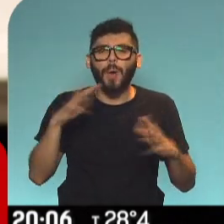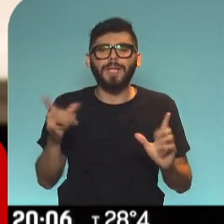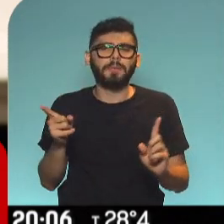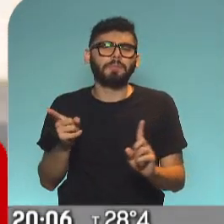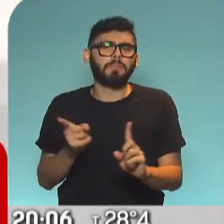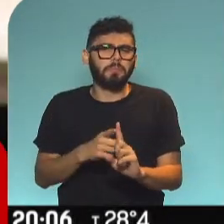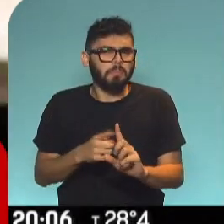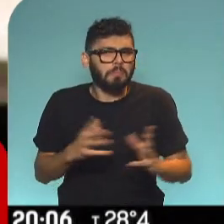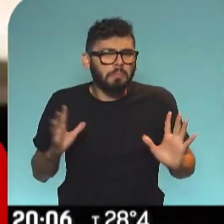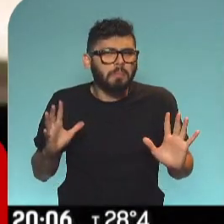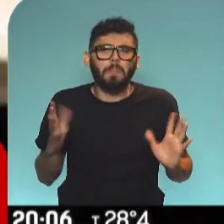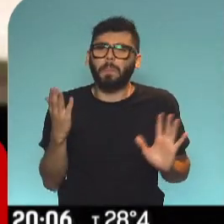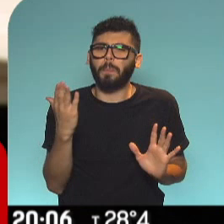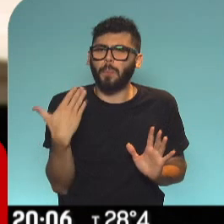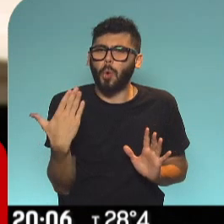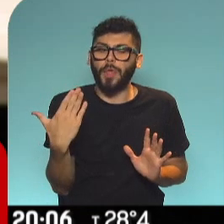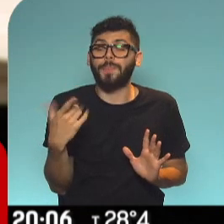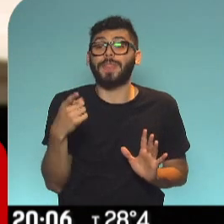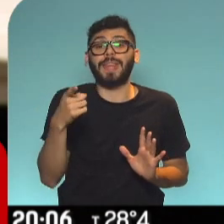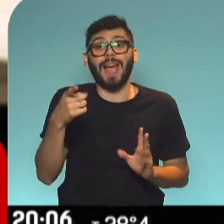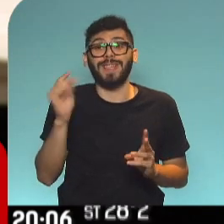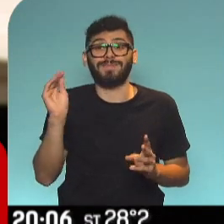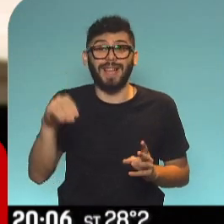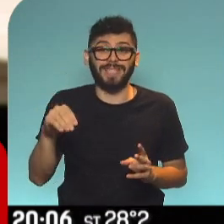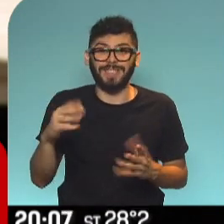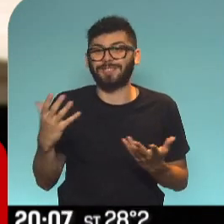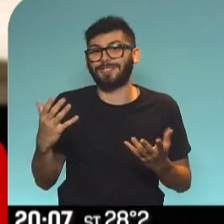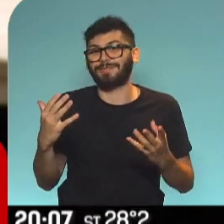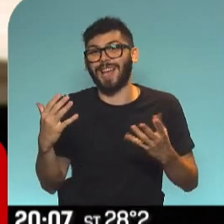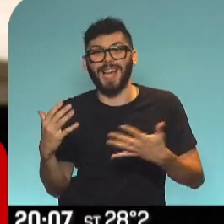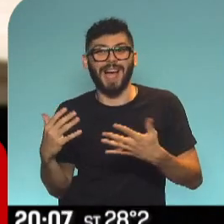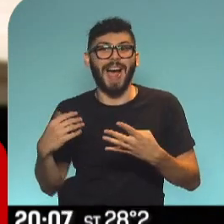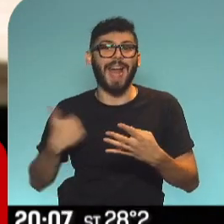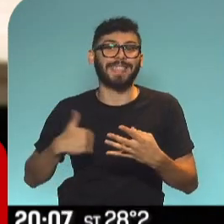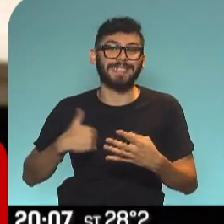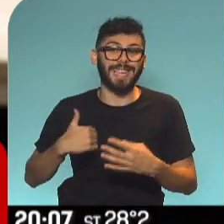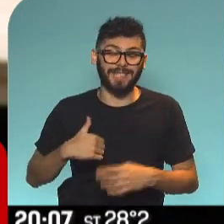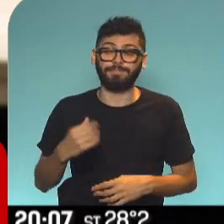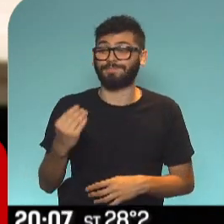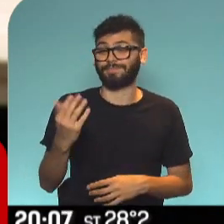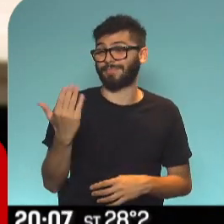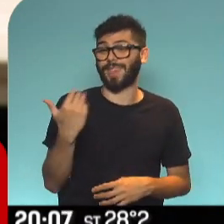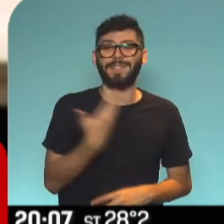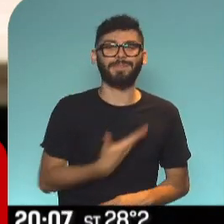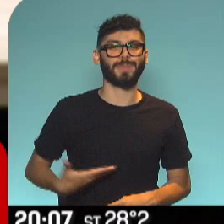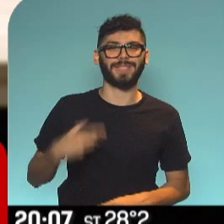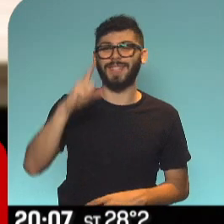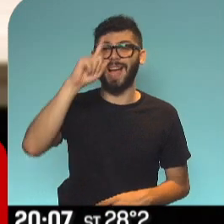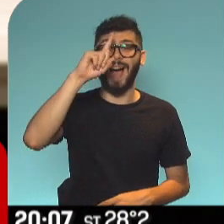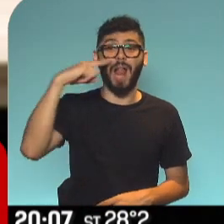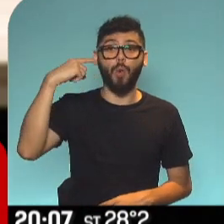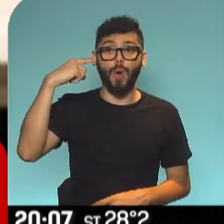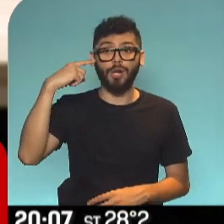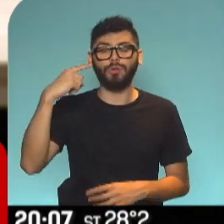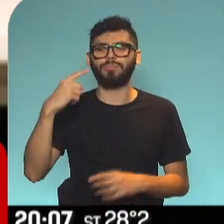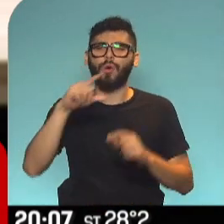desde ese lugar. Y también ahí aparece el caso, obviamente, de Argentina, donde ayer el presidente Alberto Fernández le